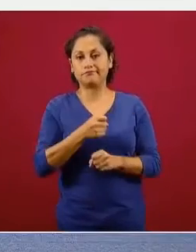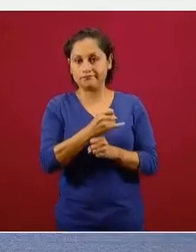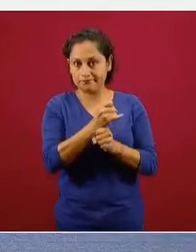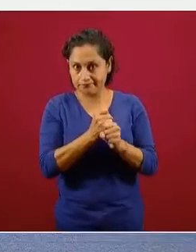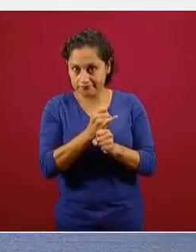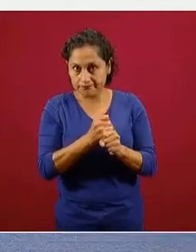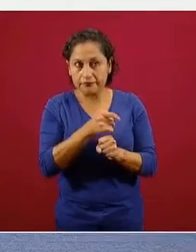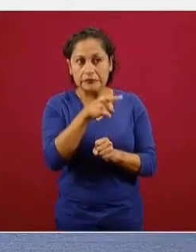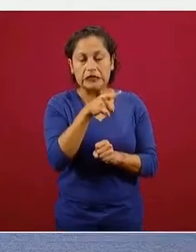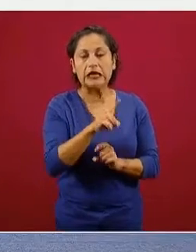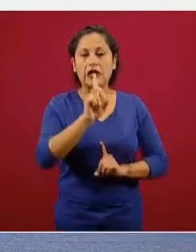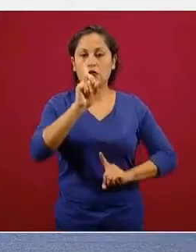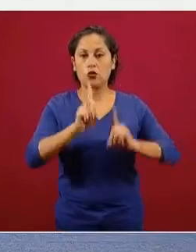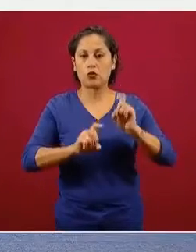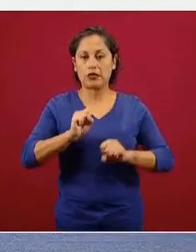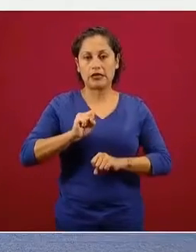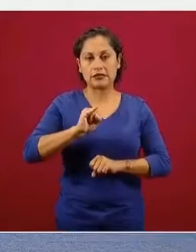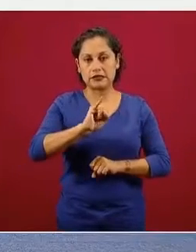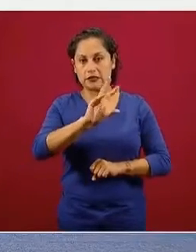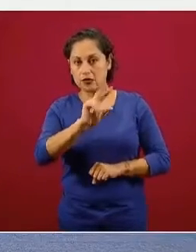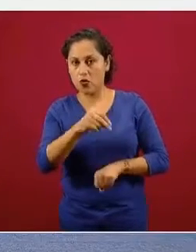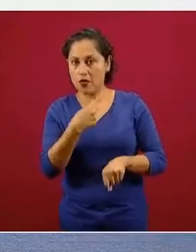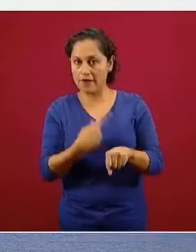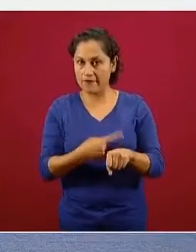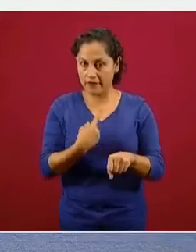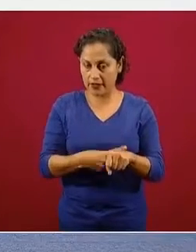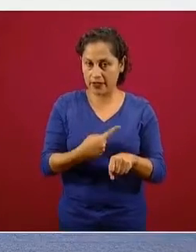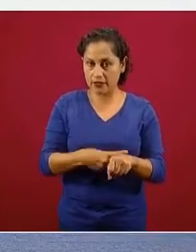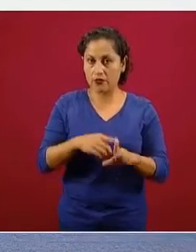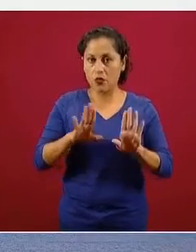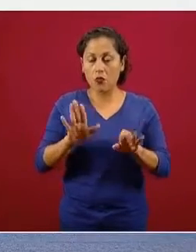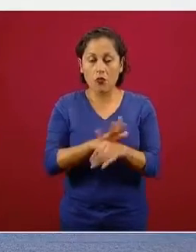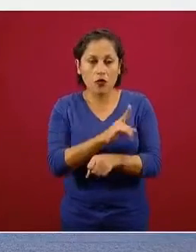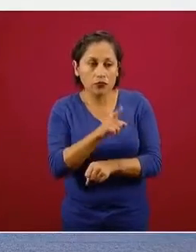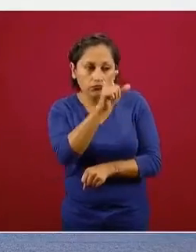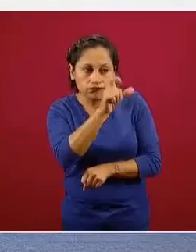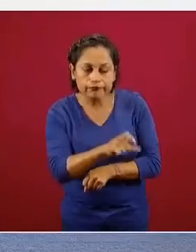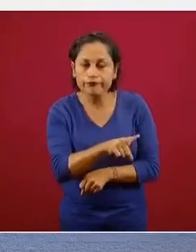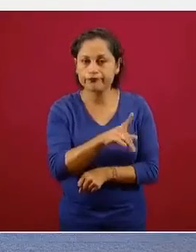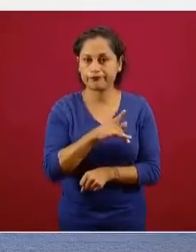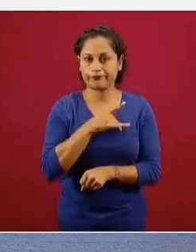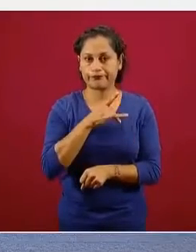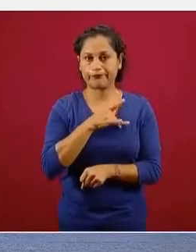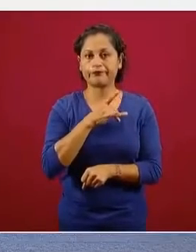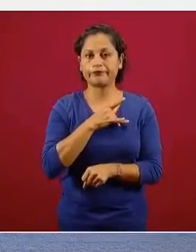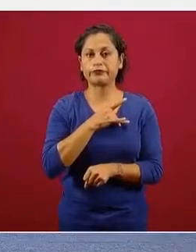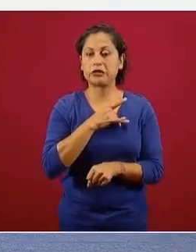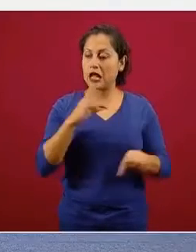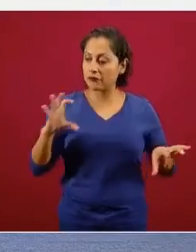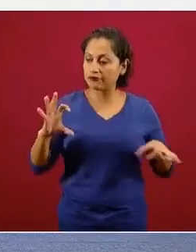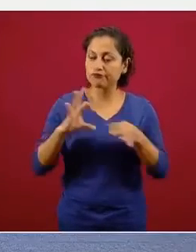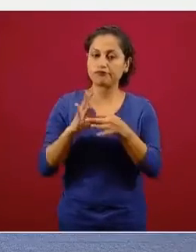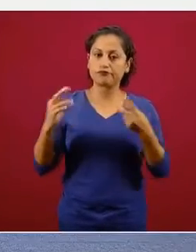caso sospechoso si es que tiene los síntomas específicos sugerentes